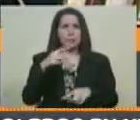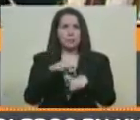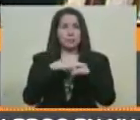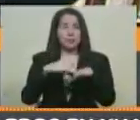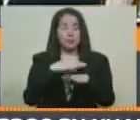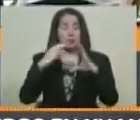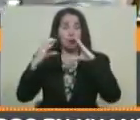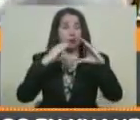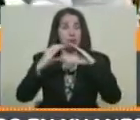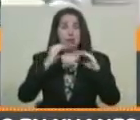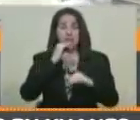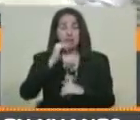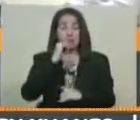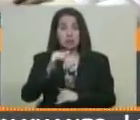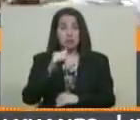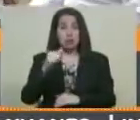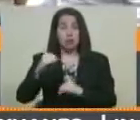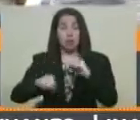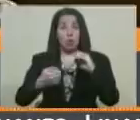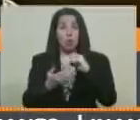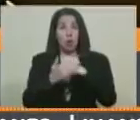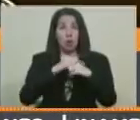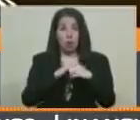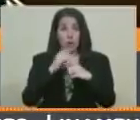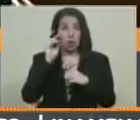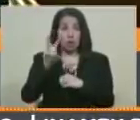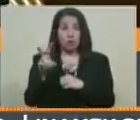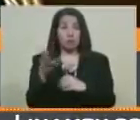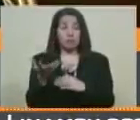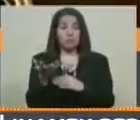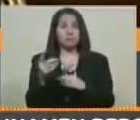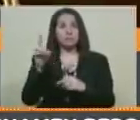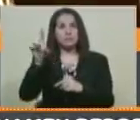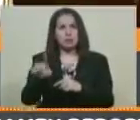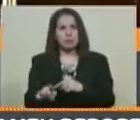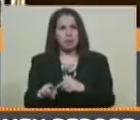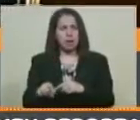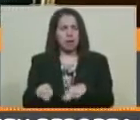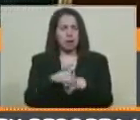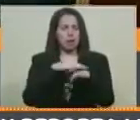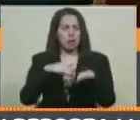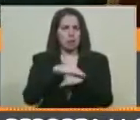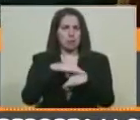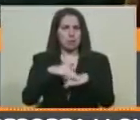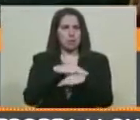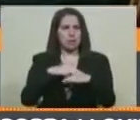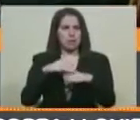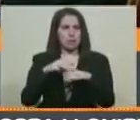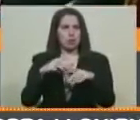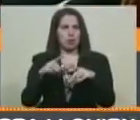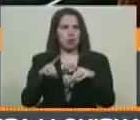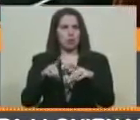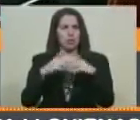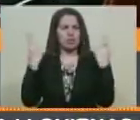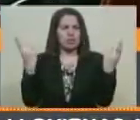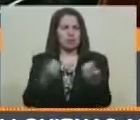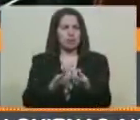la Comunicación, Jorge Rodríguez, lo veíamos a través de las imágenes. También el ministro del despacho de la Presidencia.